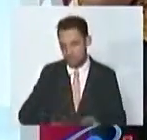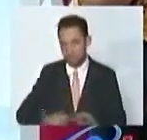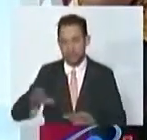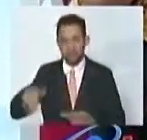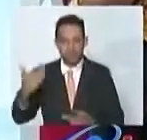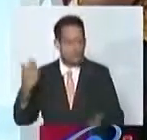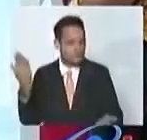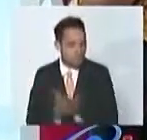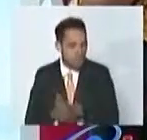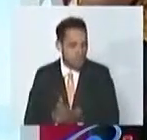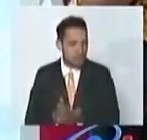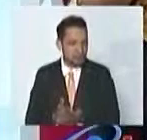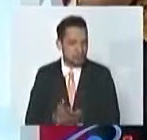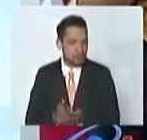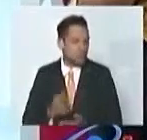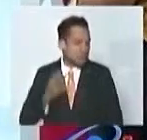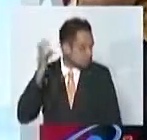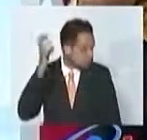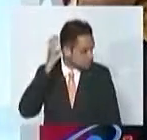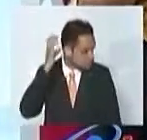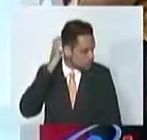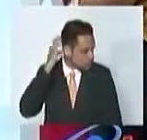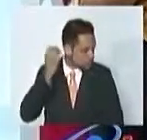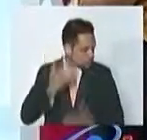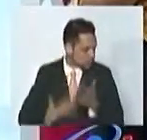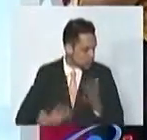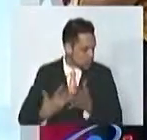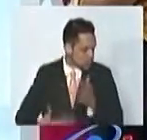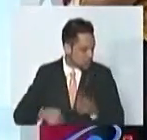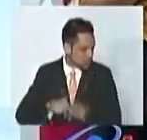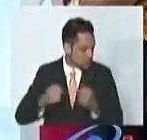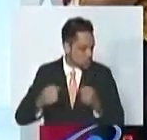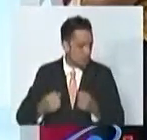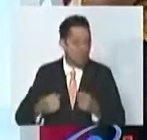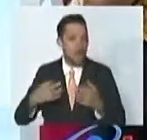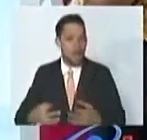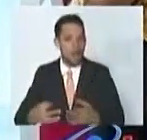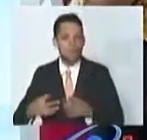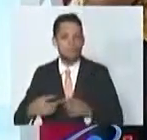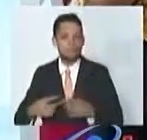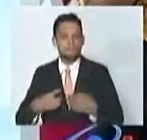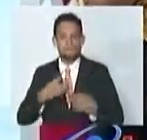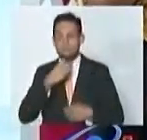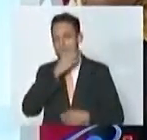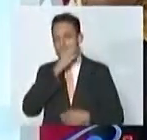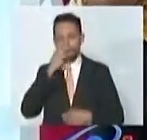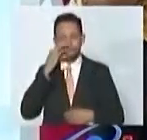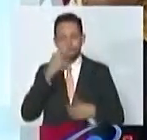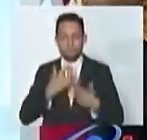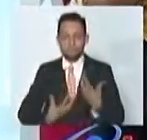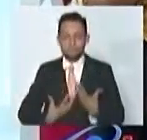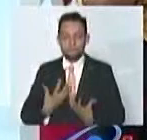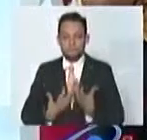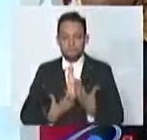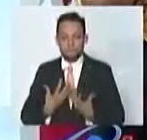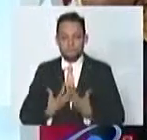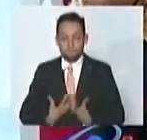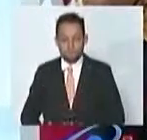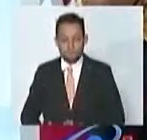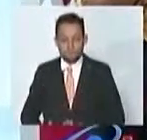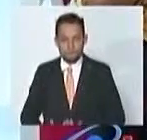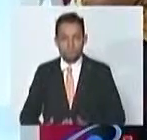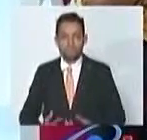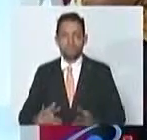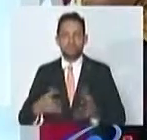que este adulto vuelva otra vez a adquirir su lenguaje, porque pierden el habla, pierden